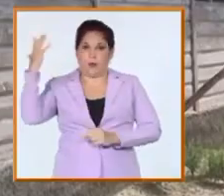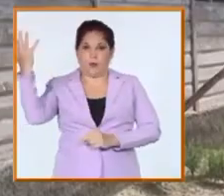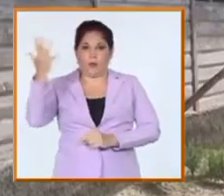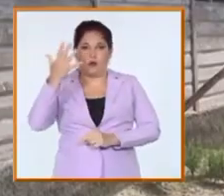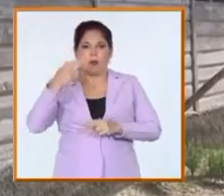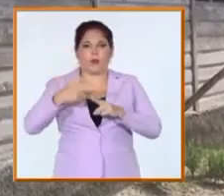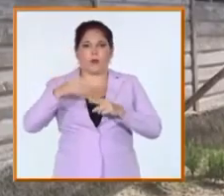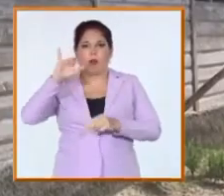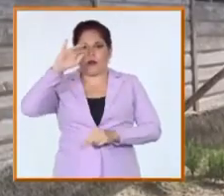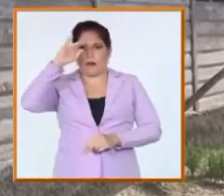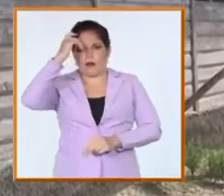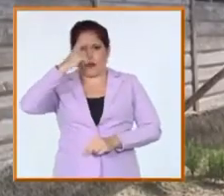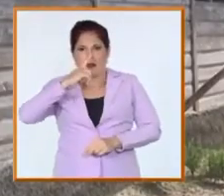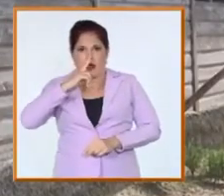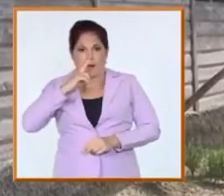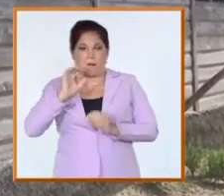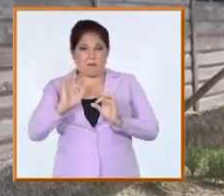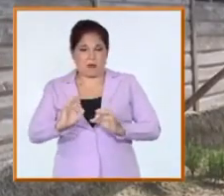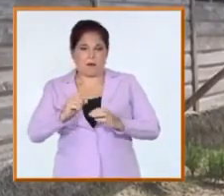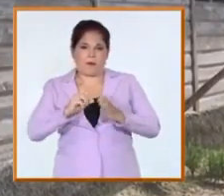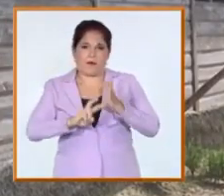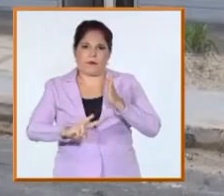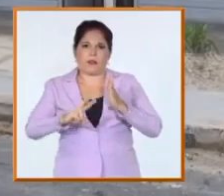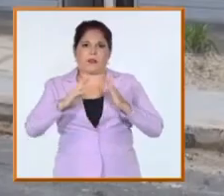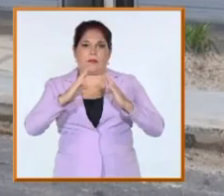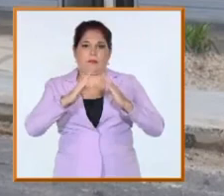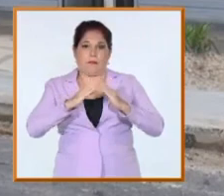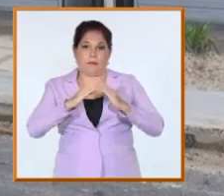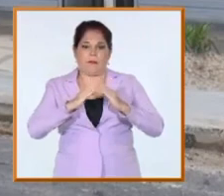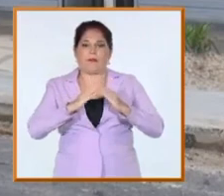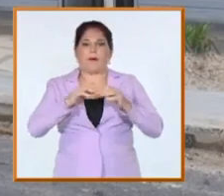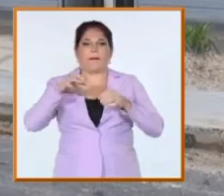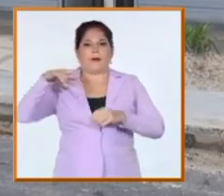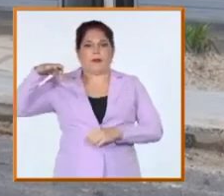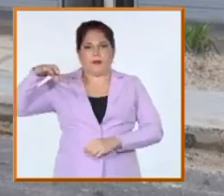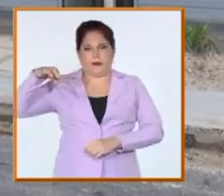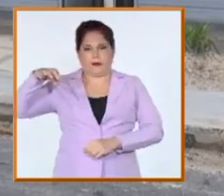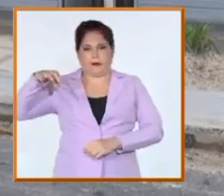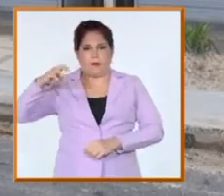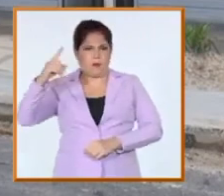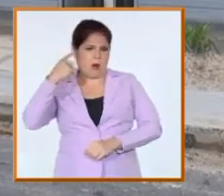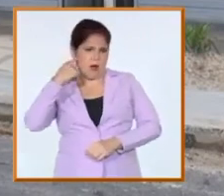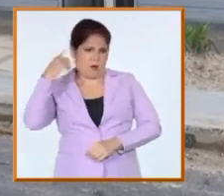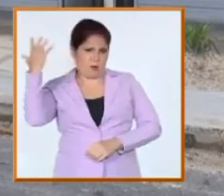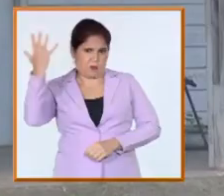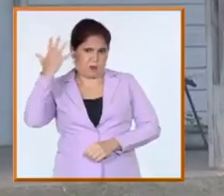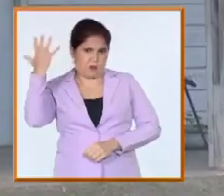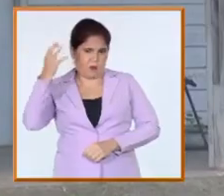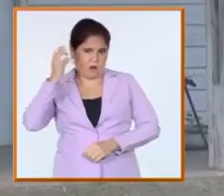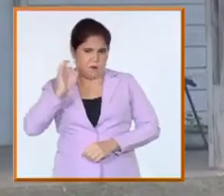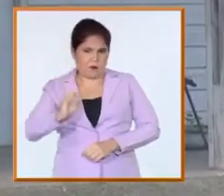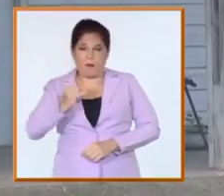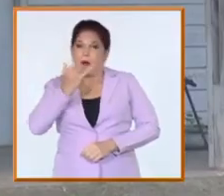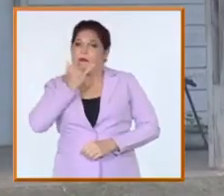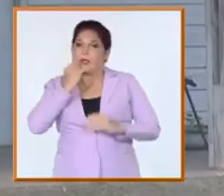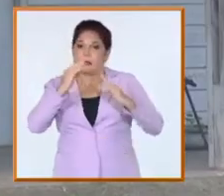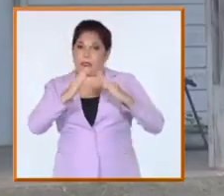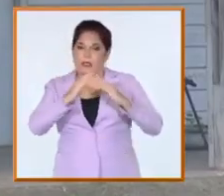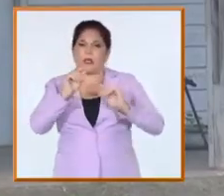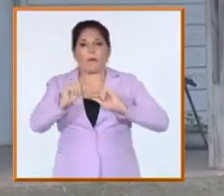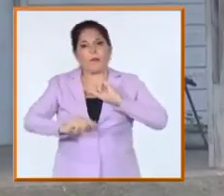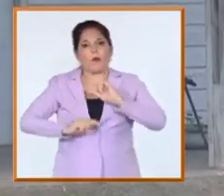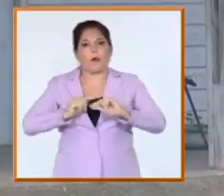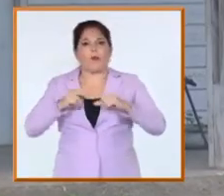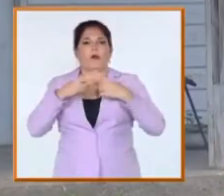Ian a su paso por la más occidental de las provincias de Cuba A casi un año del impacto del meteoro el territorio da pasos en la recuperación